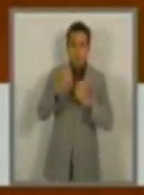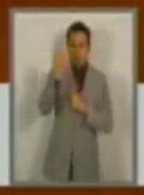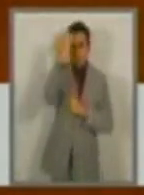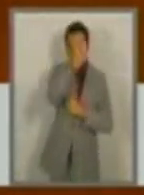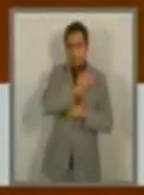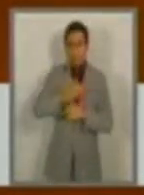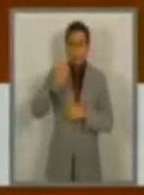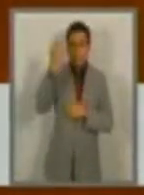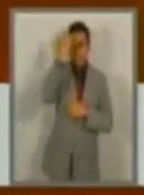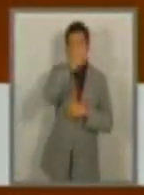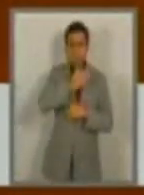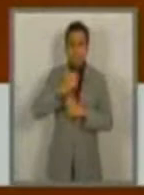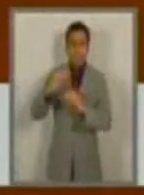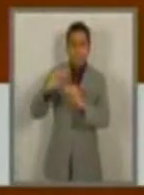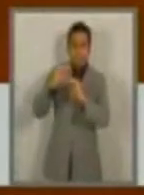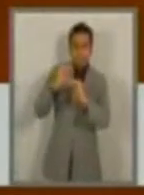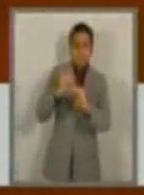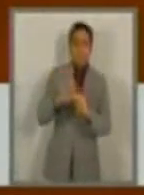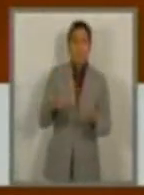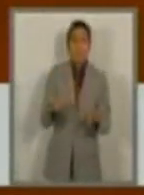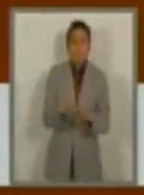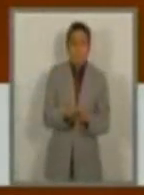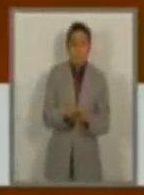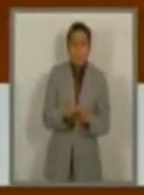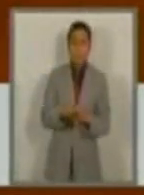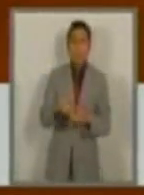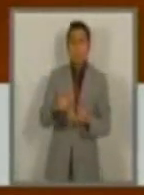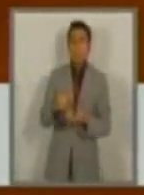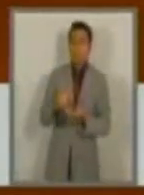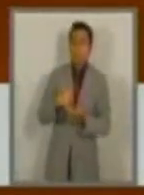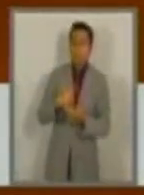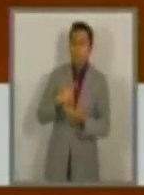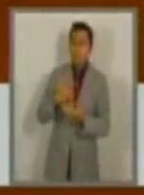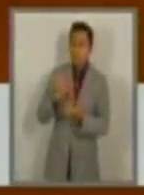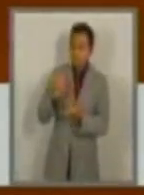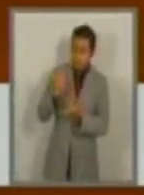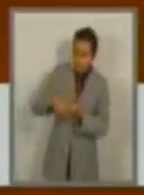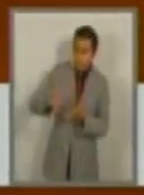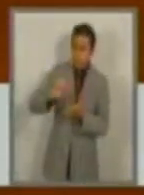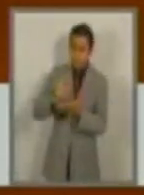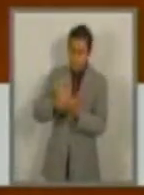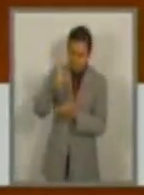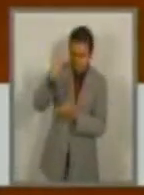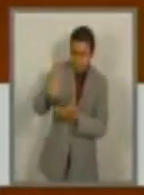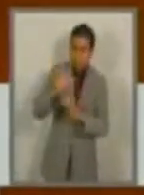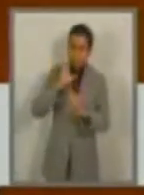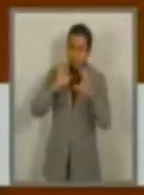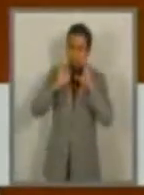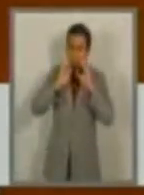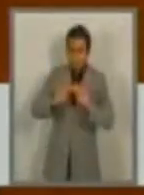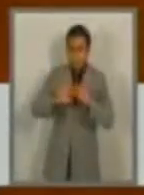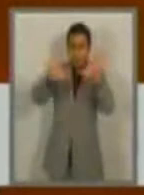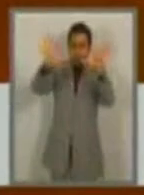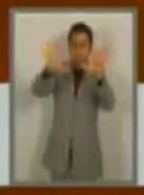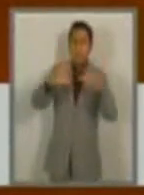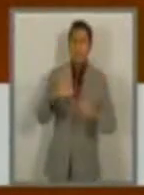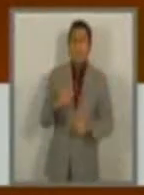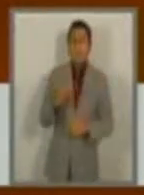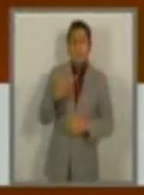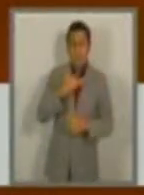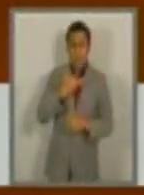sobre todo en su contratación y fiscalización. Este ordenamiento plantea reglas